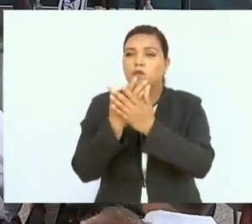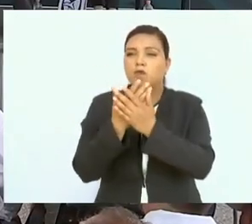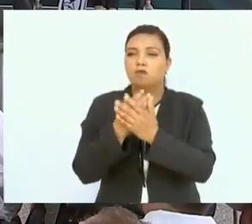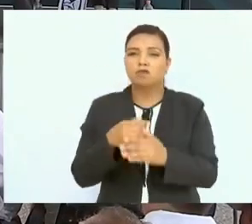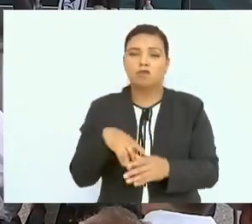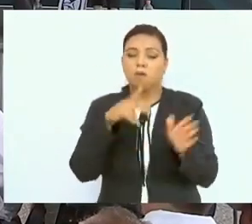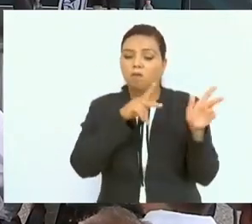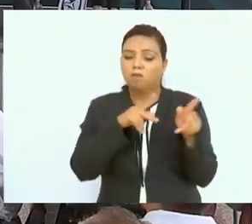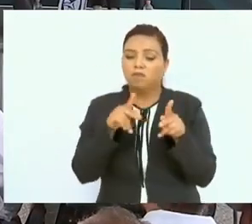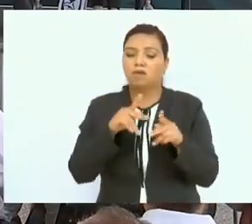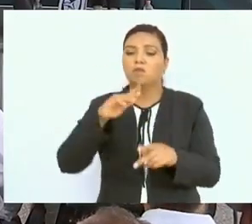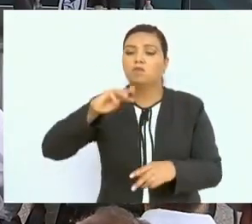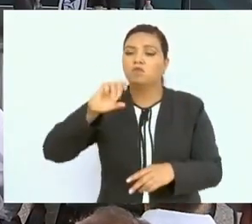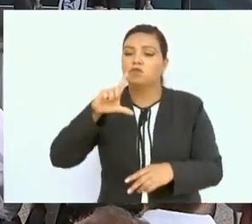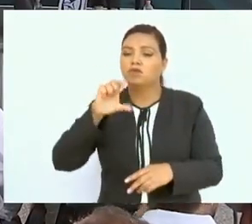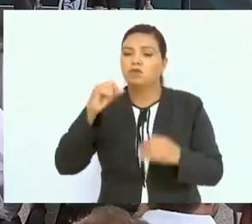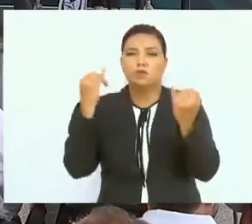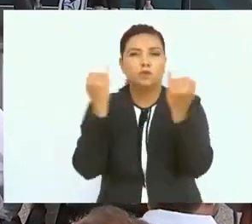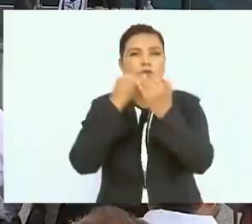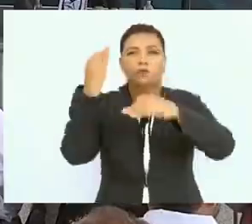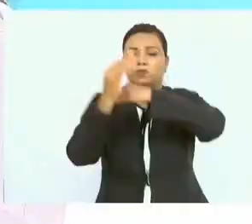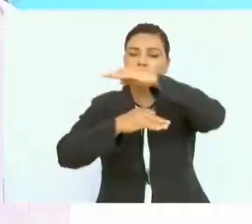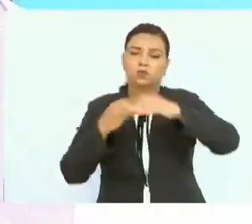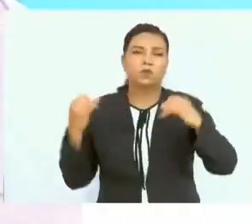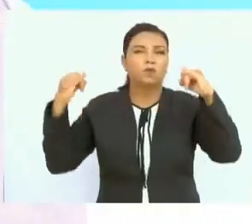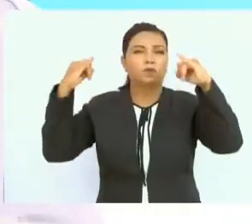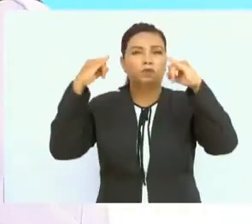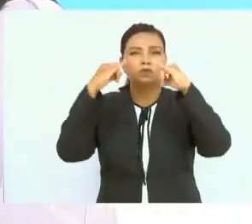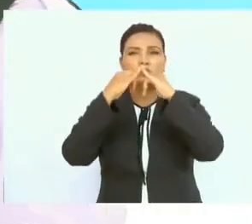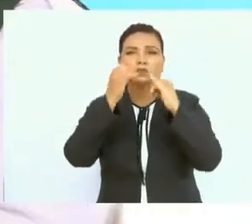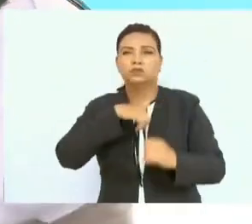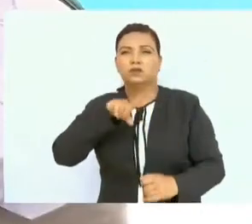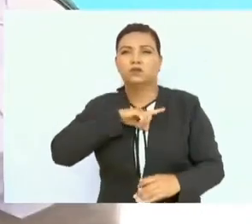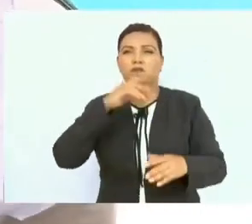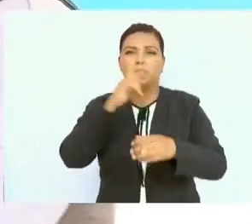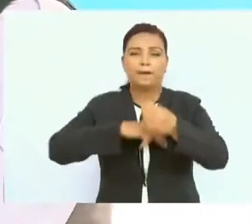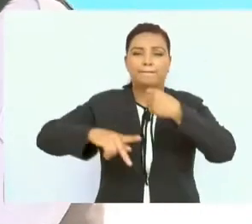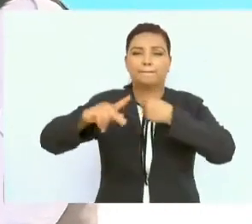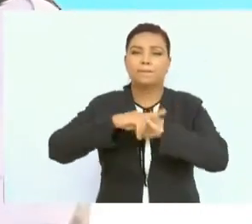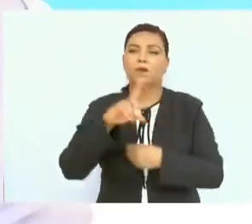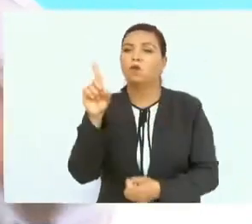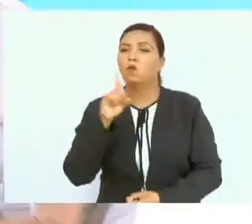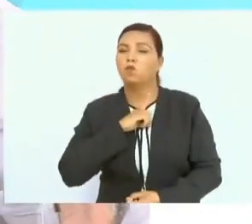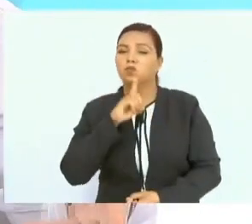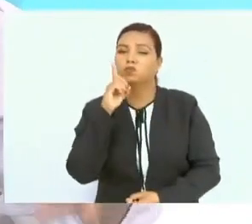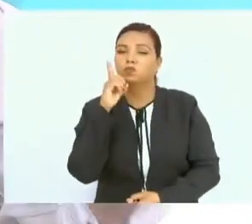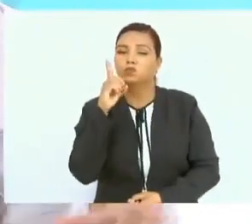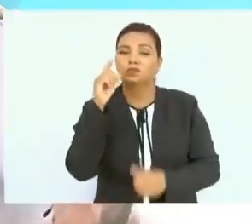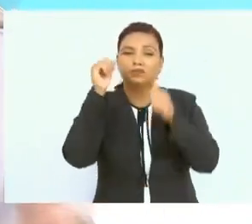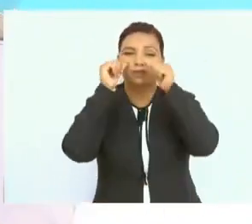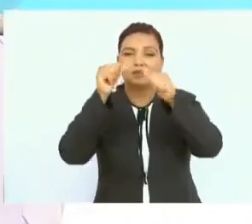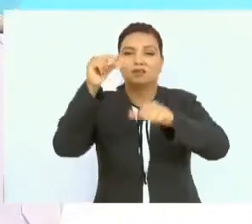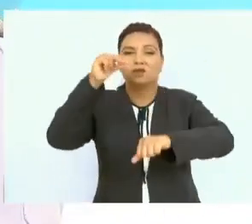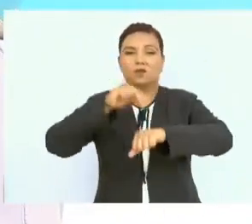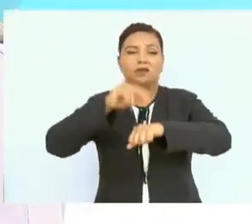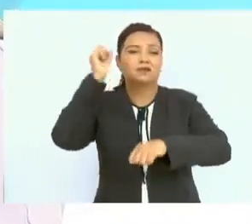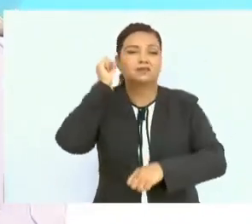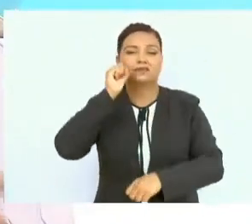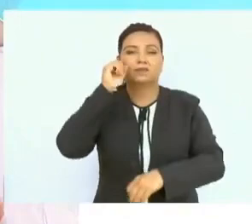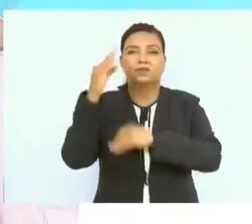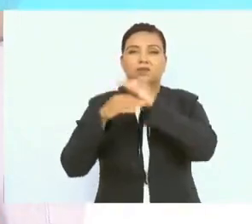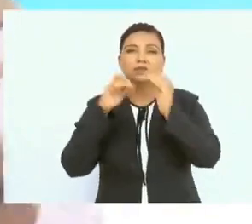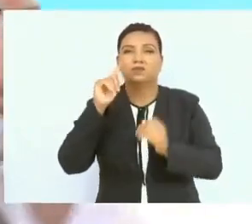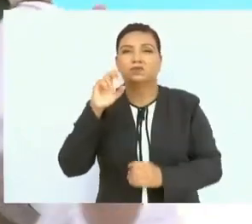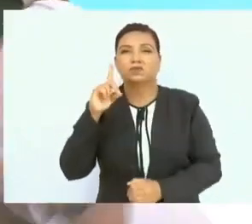sea la misma institución en todos los estados del país, una sola institución de atención médica y siempre las